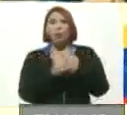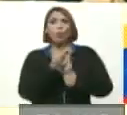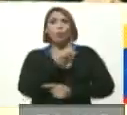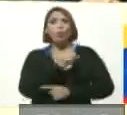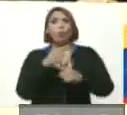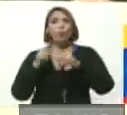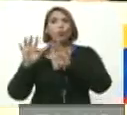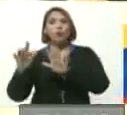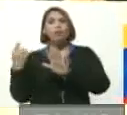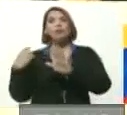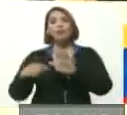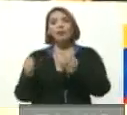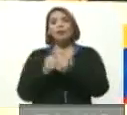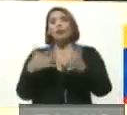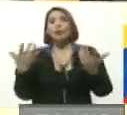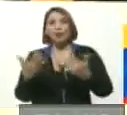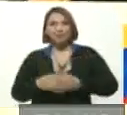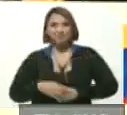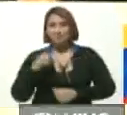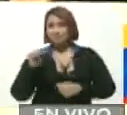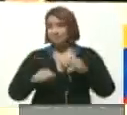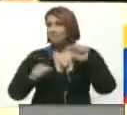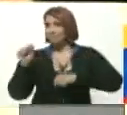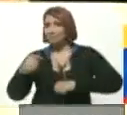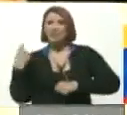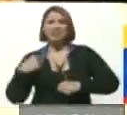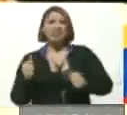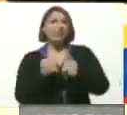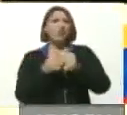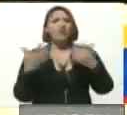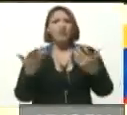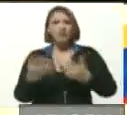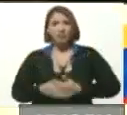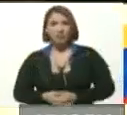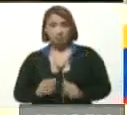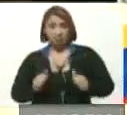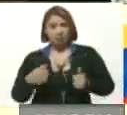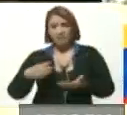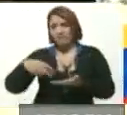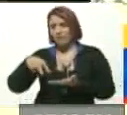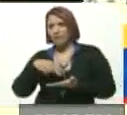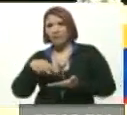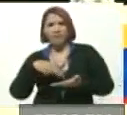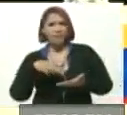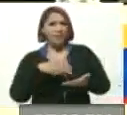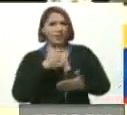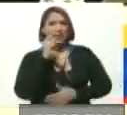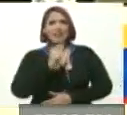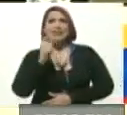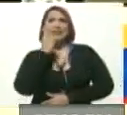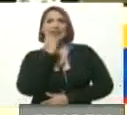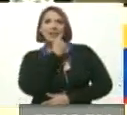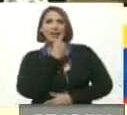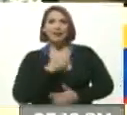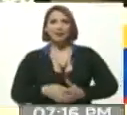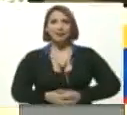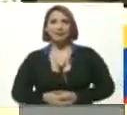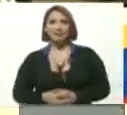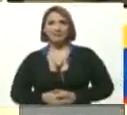1x10, tiene con qué. Sí, sí, tiene con qué. Y empieza a bailar Alejandro Terán.